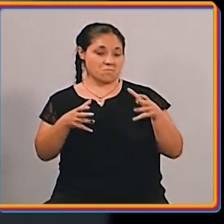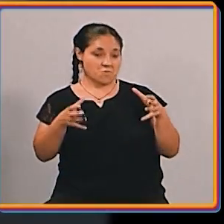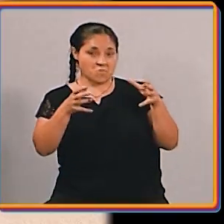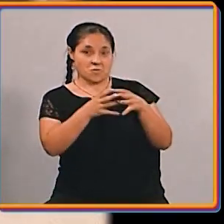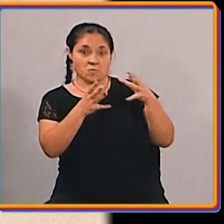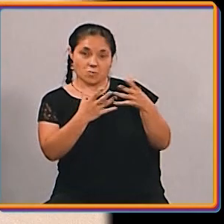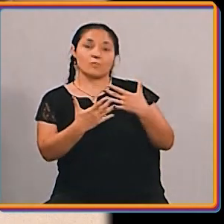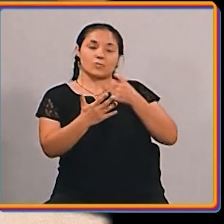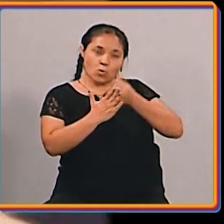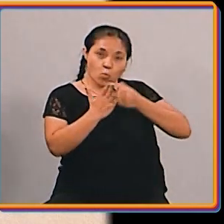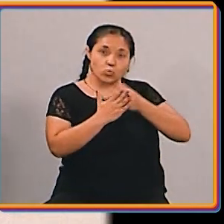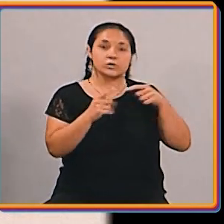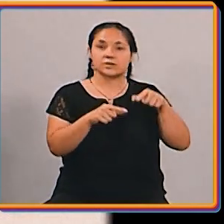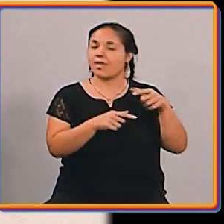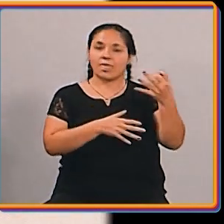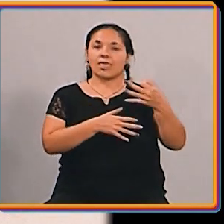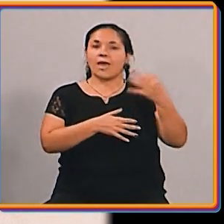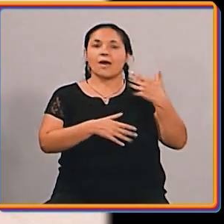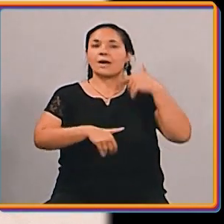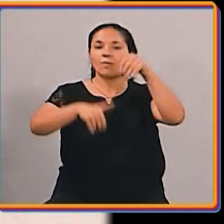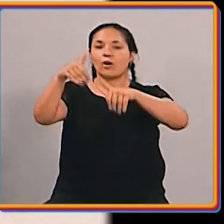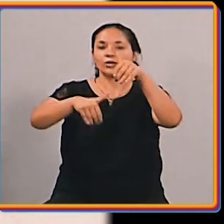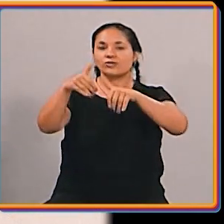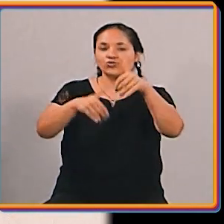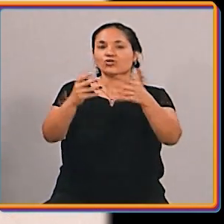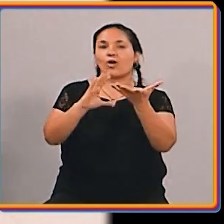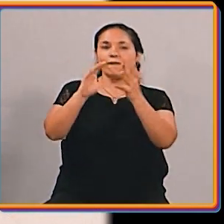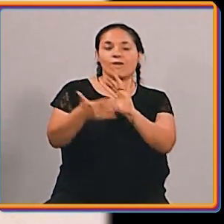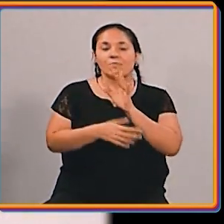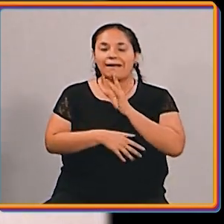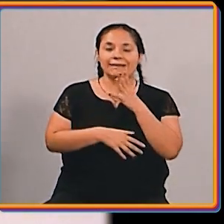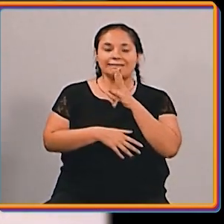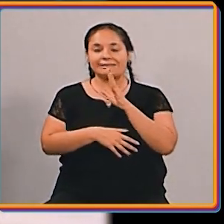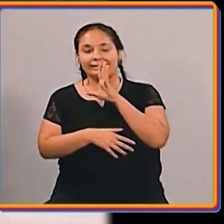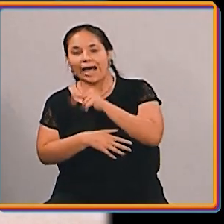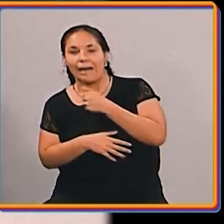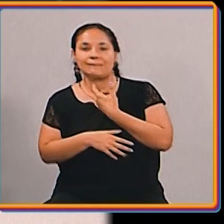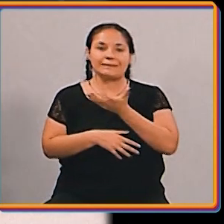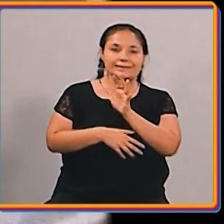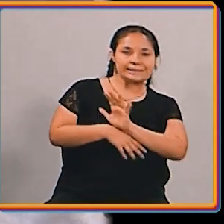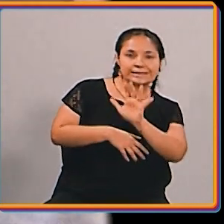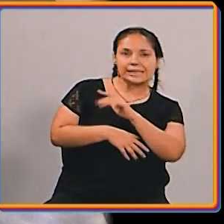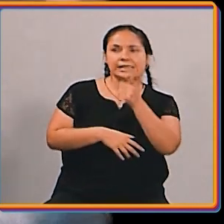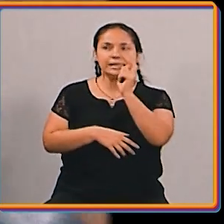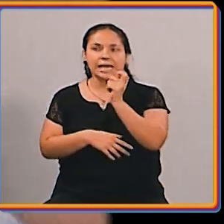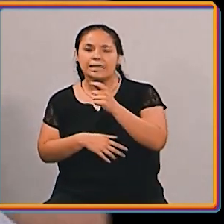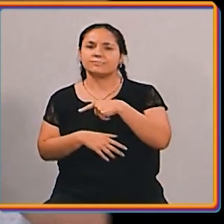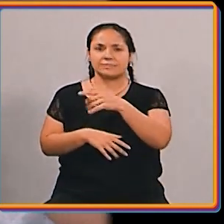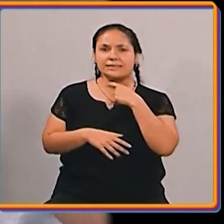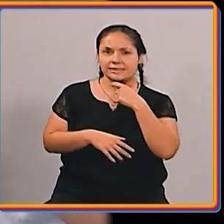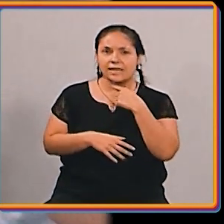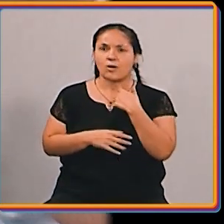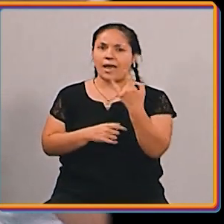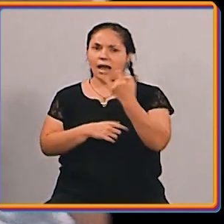Como en la Resistencia, debemos utilizar el sistema de votación, el engaño y la deducción para tratar de descifrar quiénes nos quieren engañar